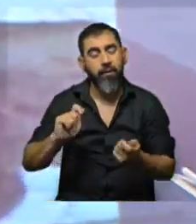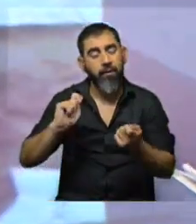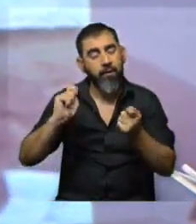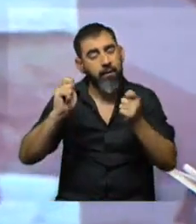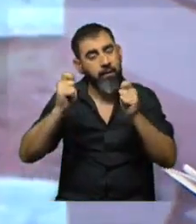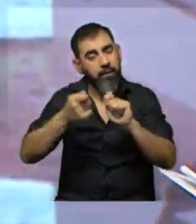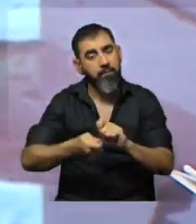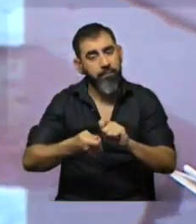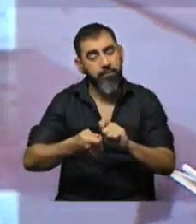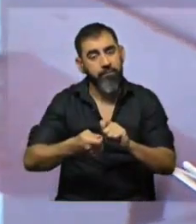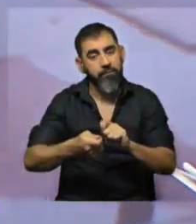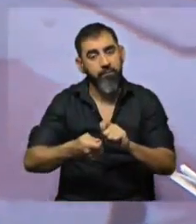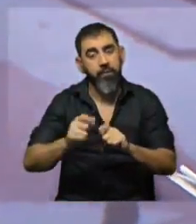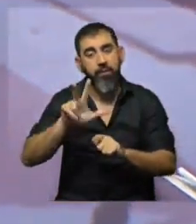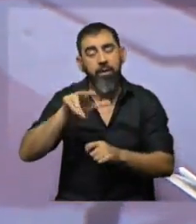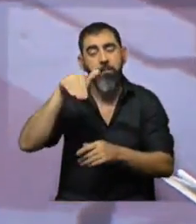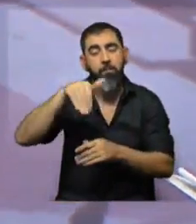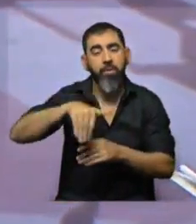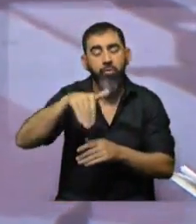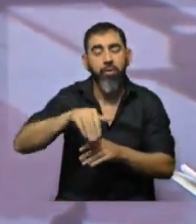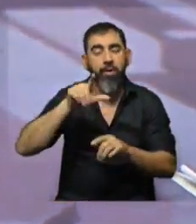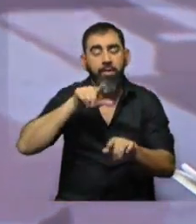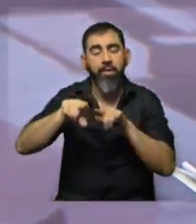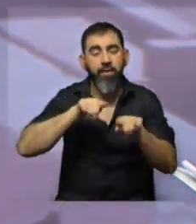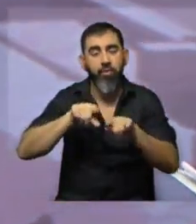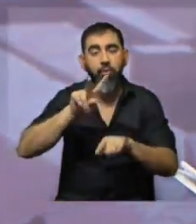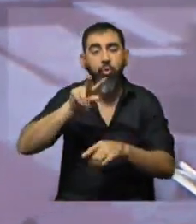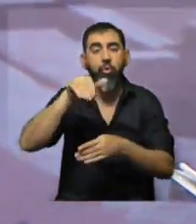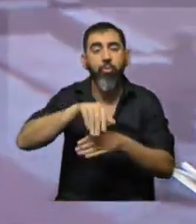aquello de que somos 3 millones de técnicos. Somos